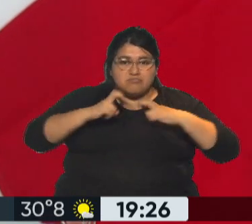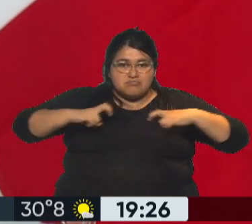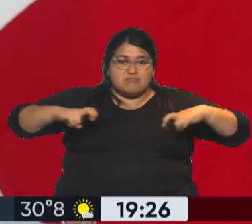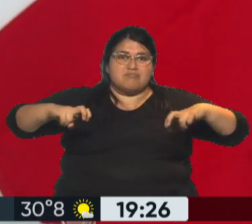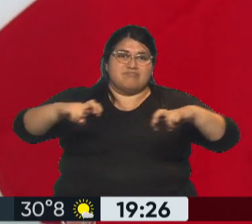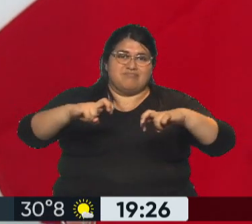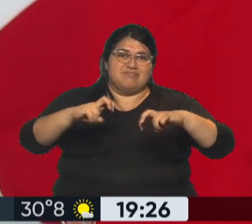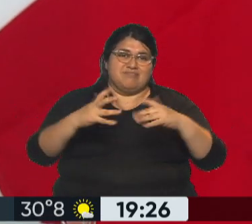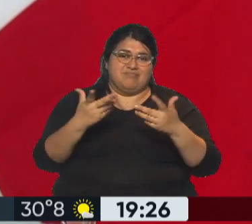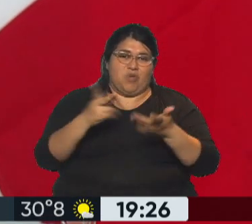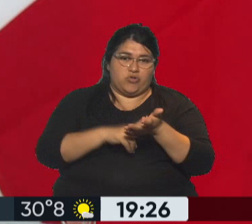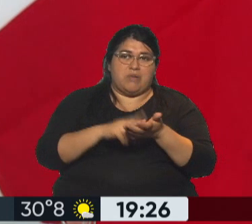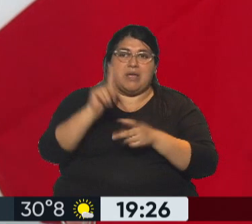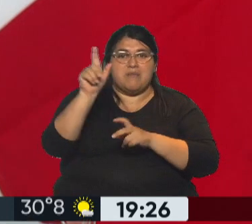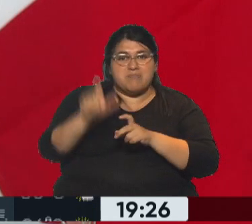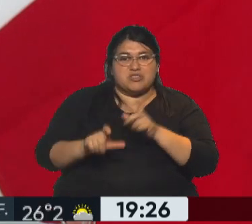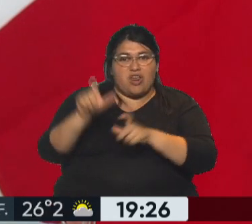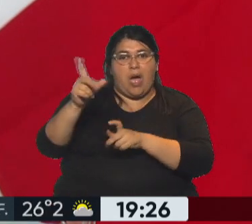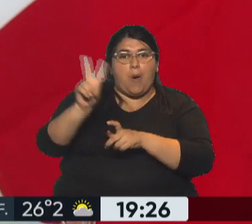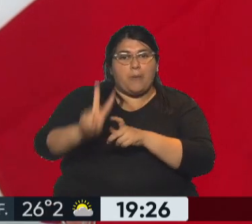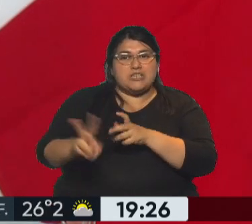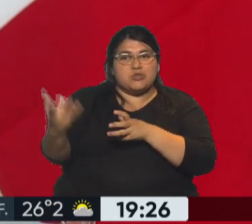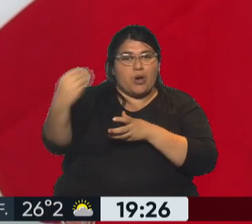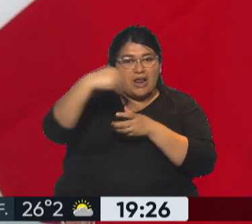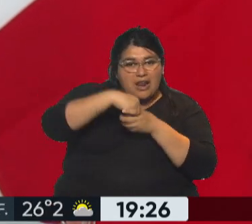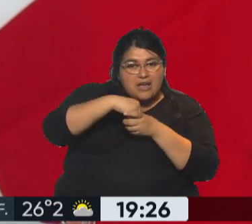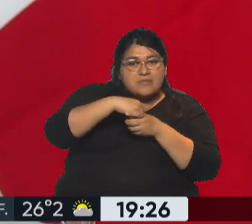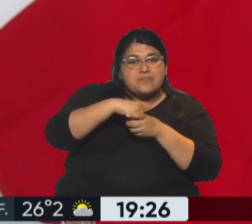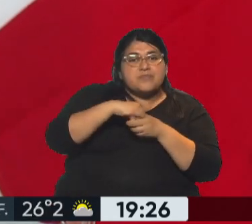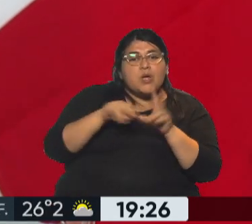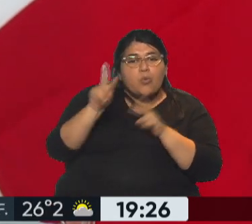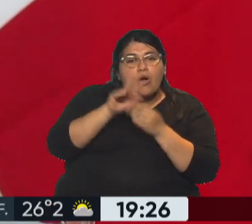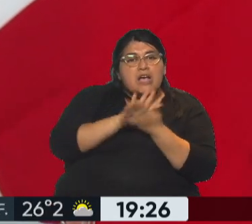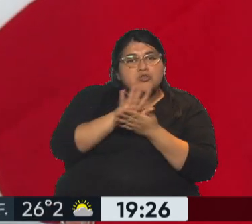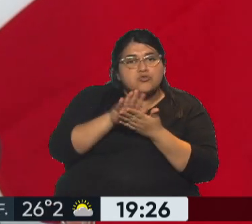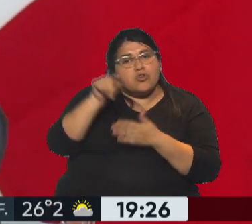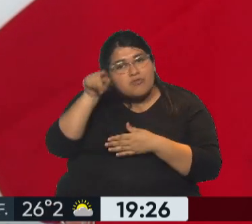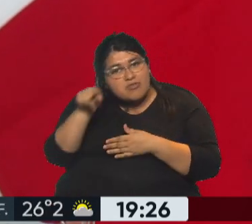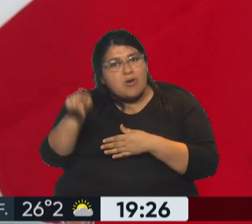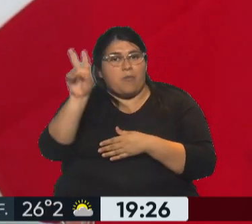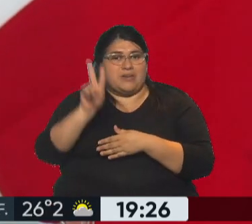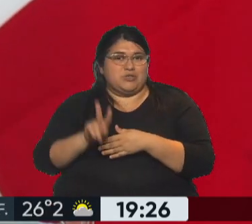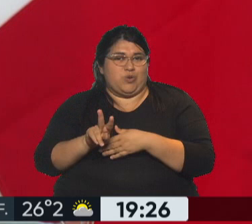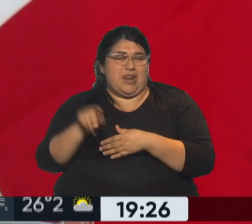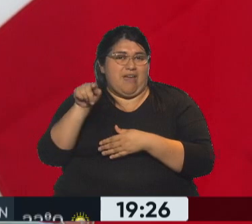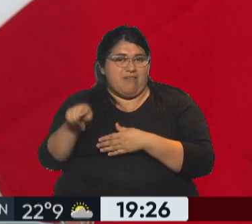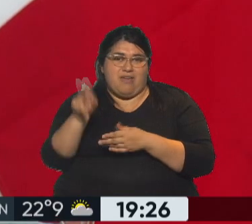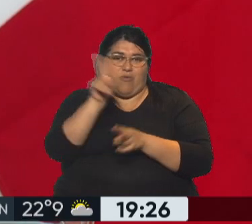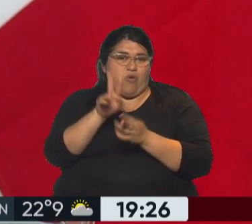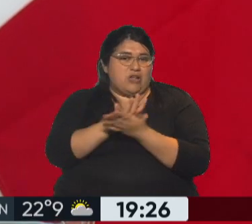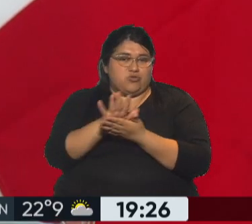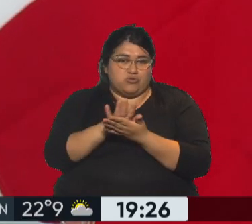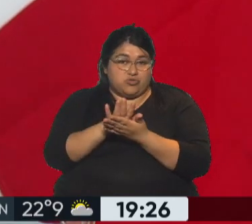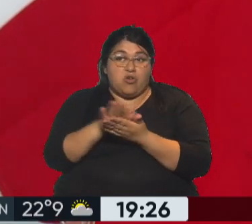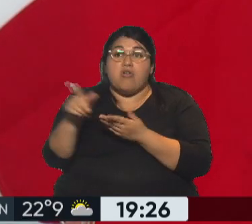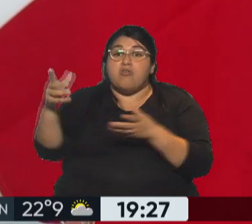tienen que discutir, los venezolanos, en que encuentren una solución. ¿Quiénes? Los venezolanos. Si los venezolanos se